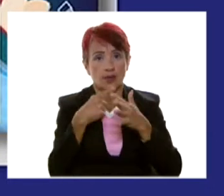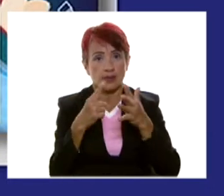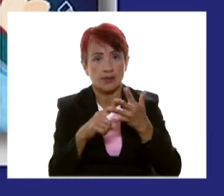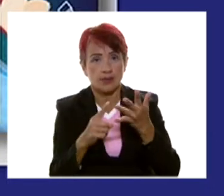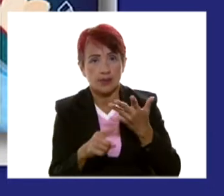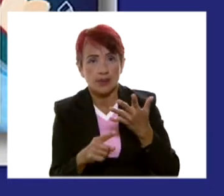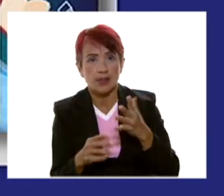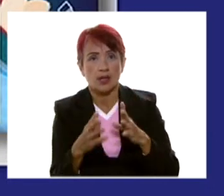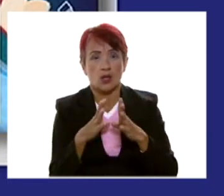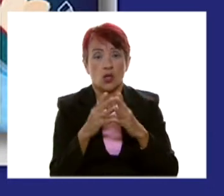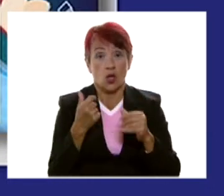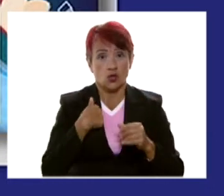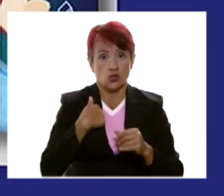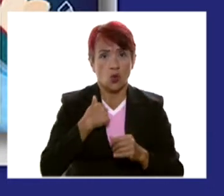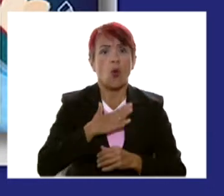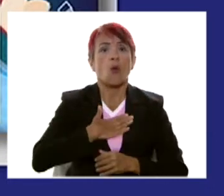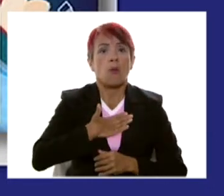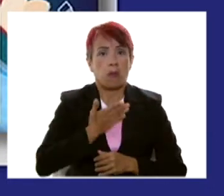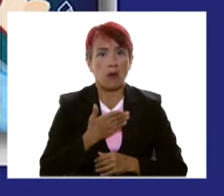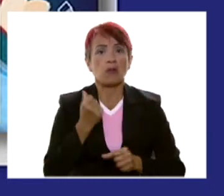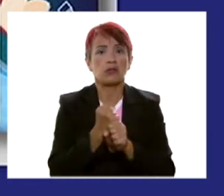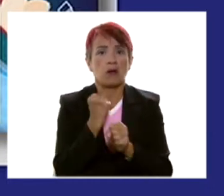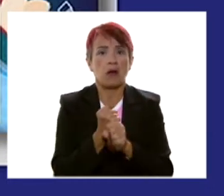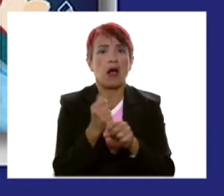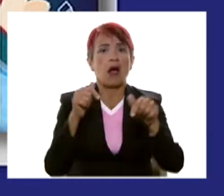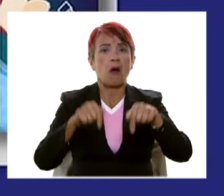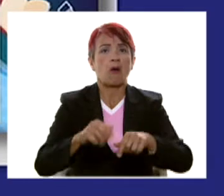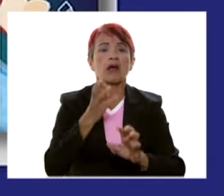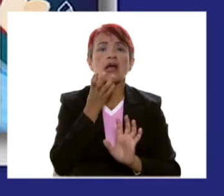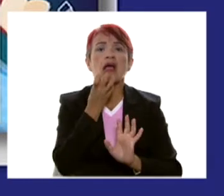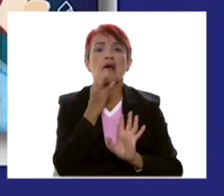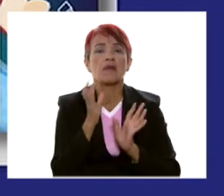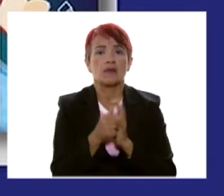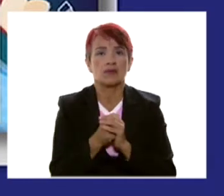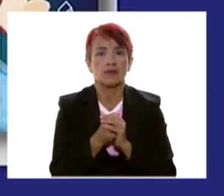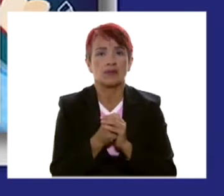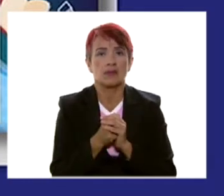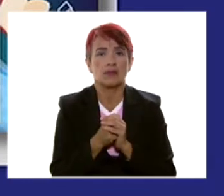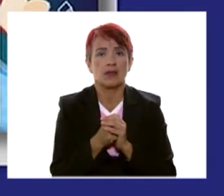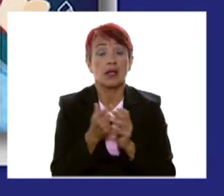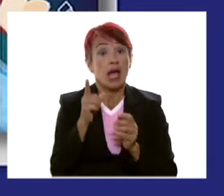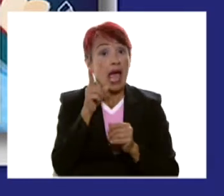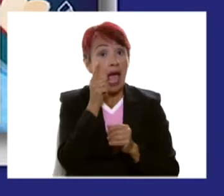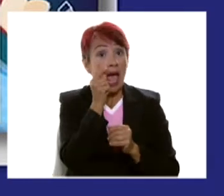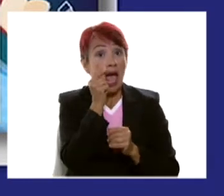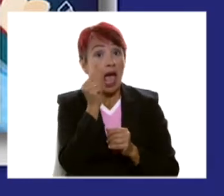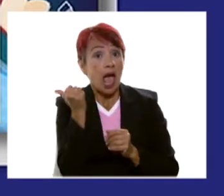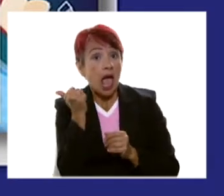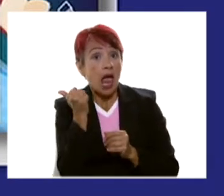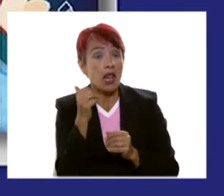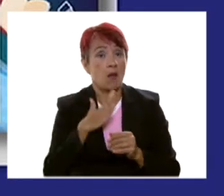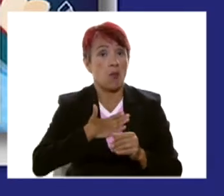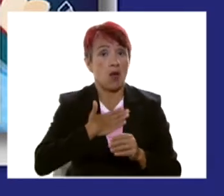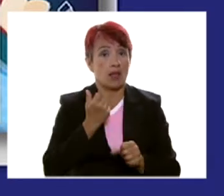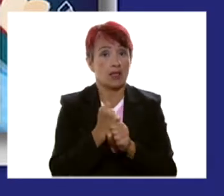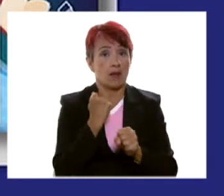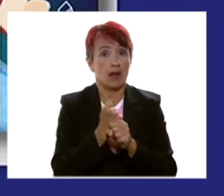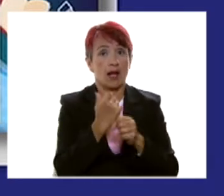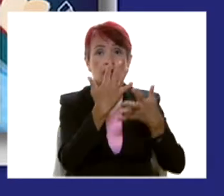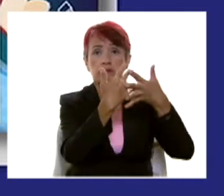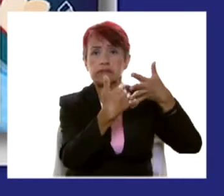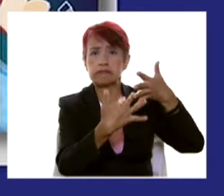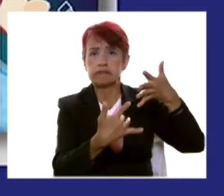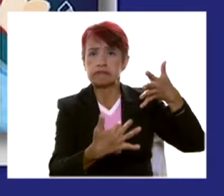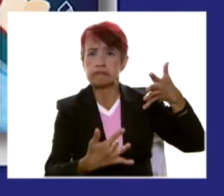can work today. Yo puedo trabajar hoy, ¿ok? He can work today. Él puede trabajar. She can work today y así